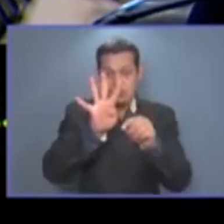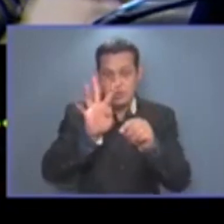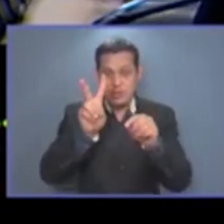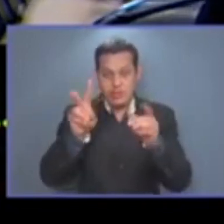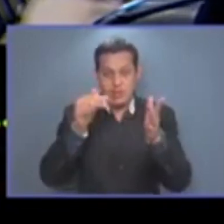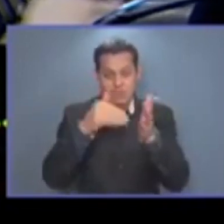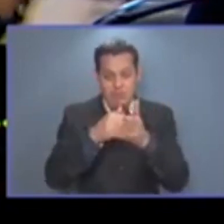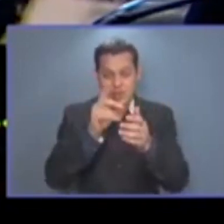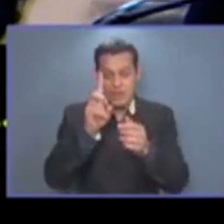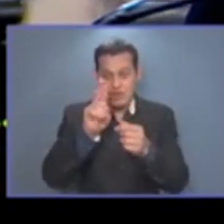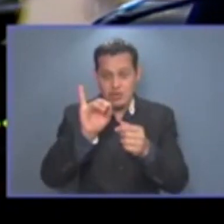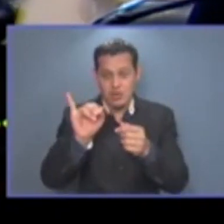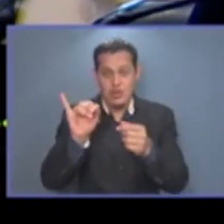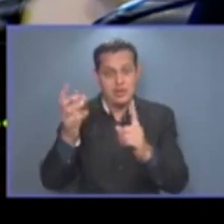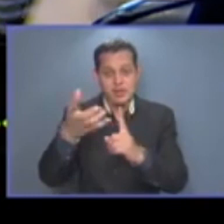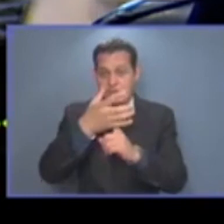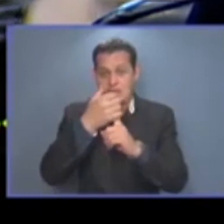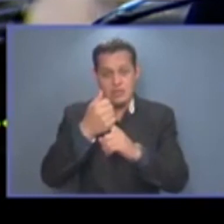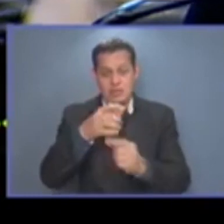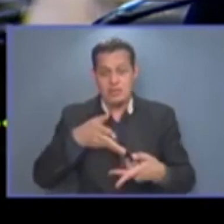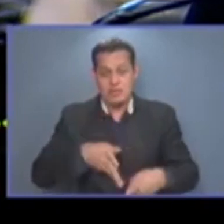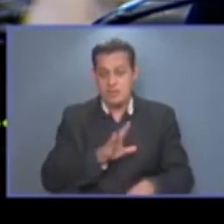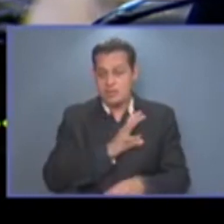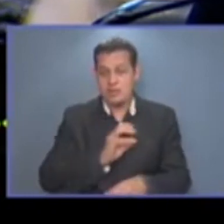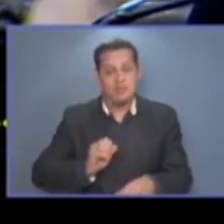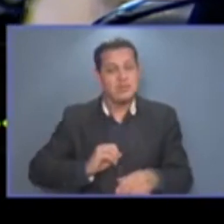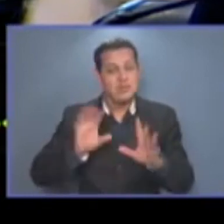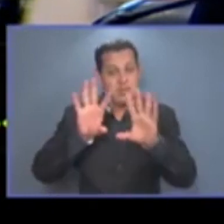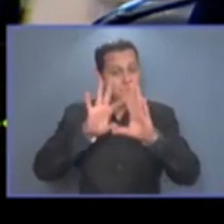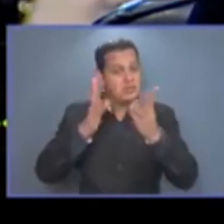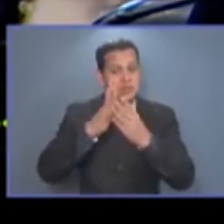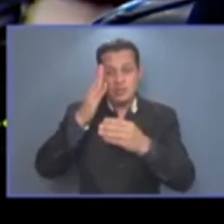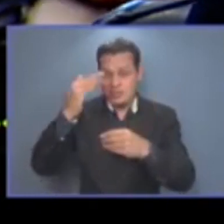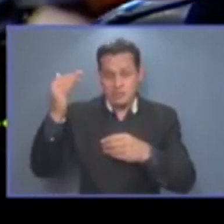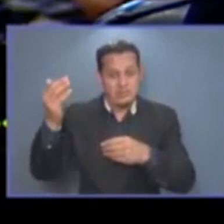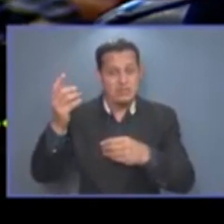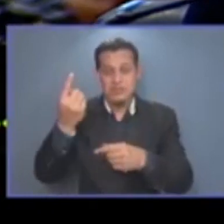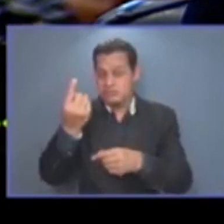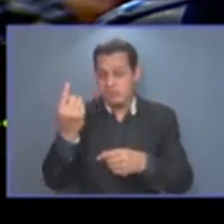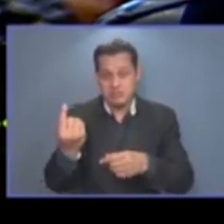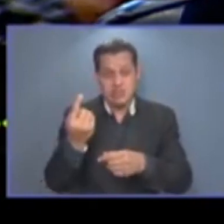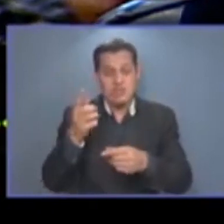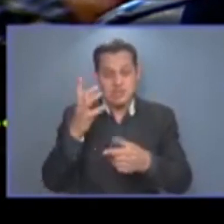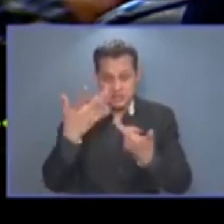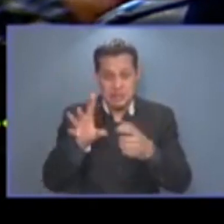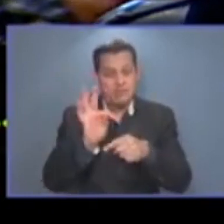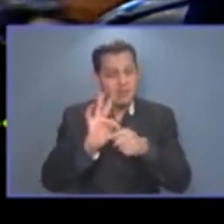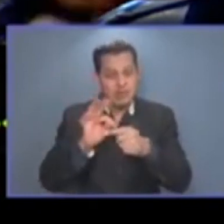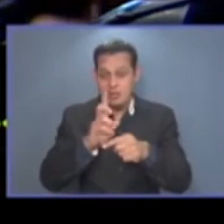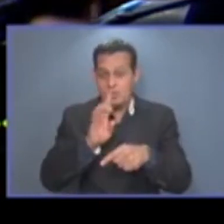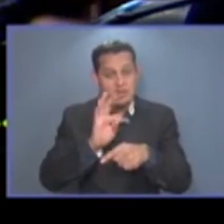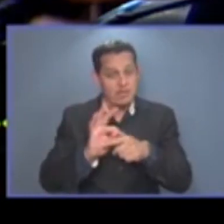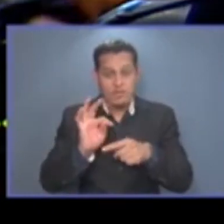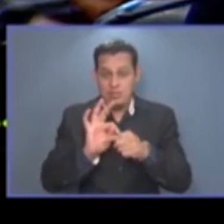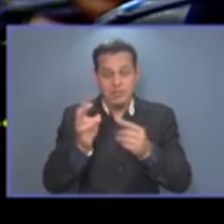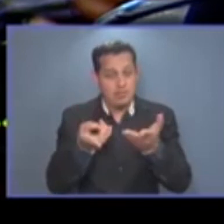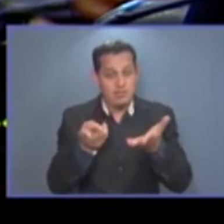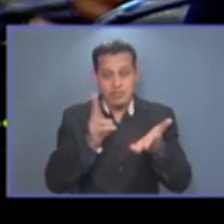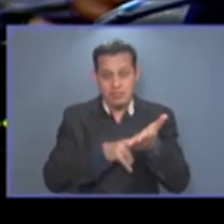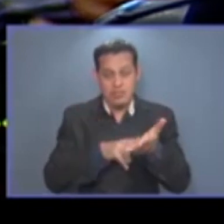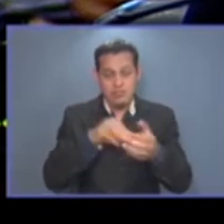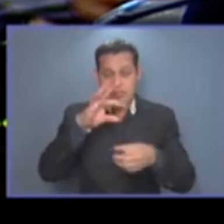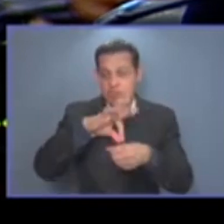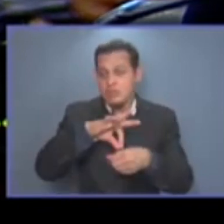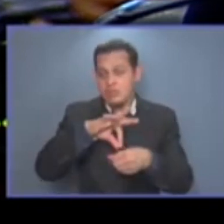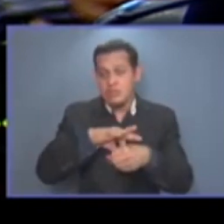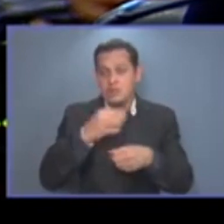648.800 DUIs en poder de los salvadoreños en el exterior, vigentes como no vigentes. Sin embargo, en el registro